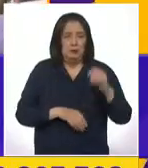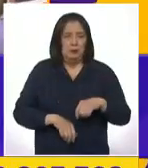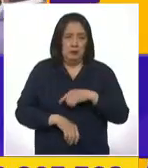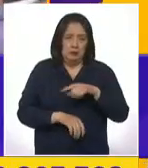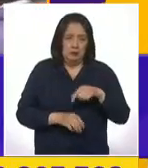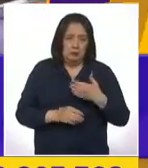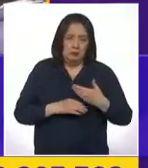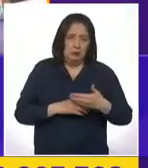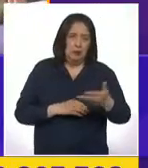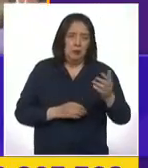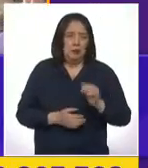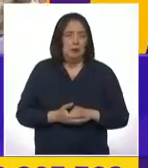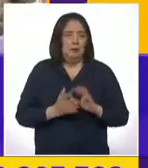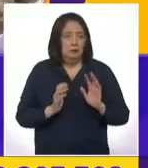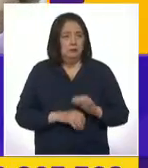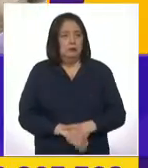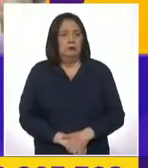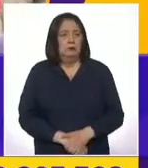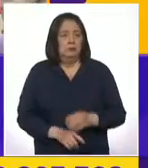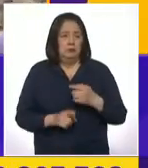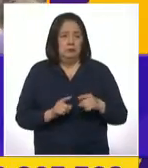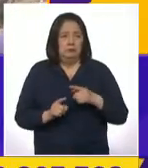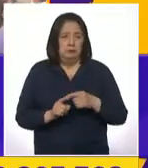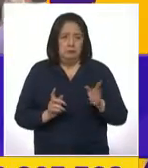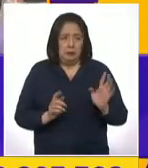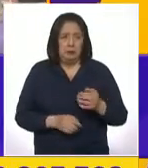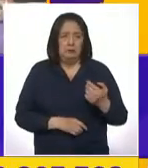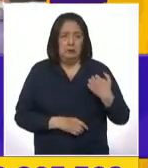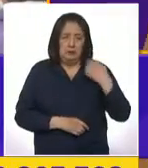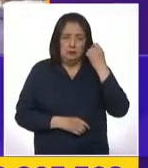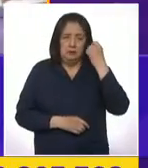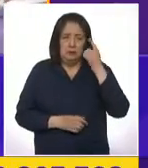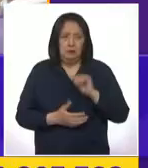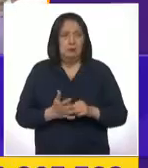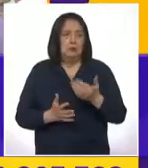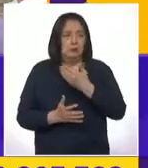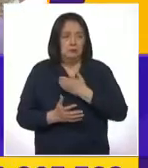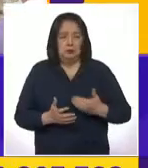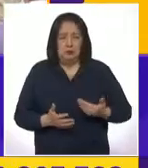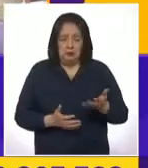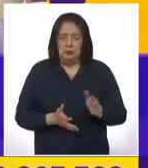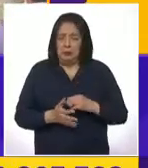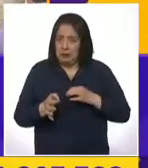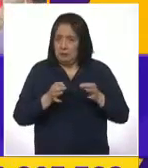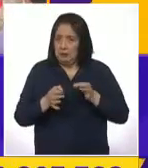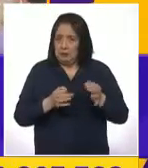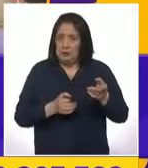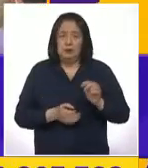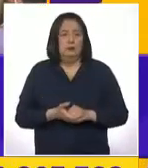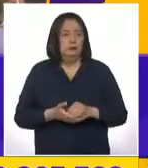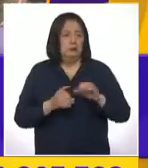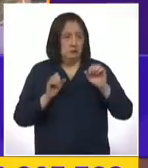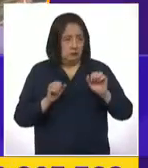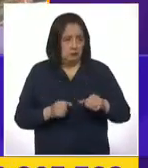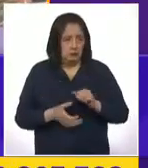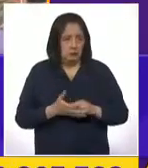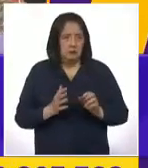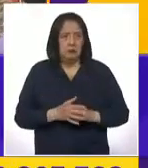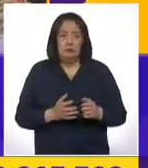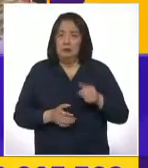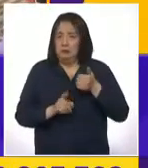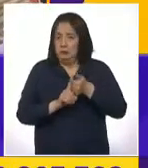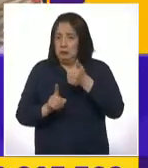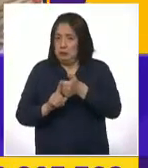un poco más de lo que se había previsto, pero entre líneas nosotros entendemos que el presidente ha señalado que se están